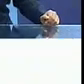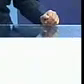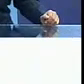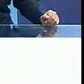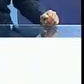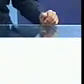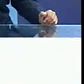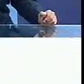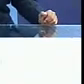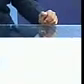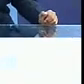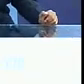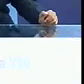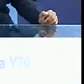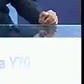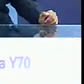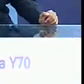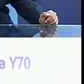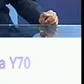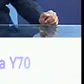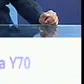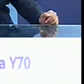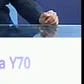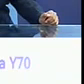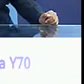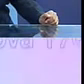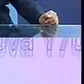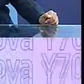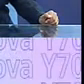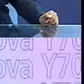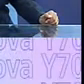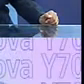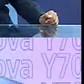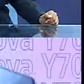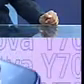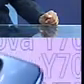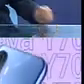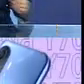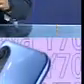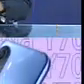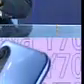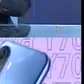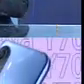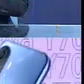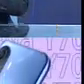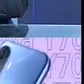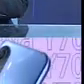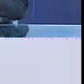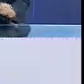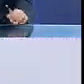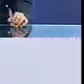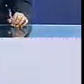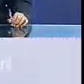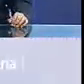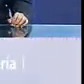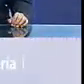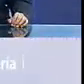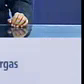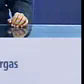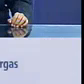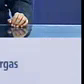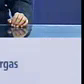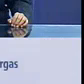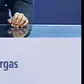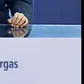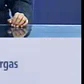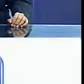¿Quieres todo en un mismo smartphone? Si buscas alto rendimiento, batería de larga duración, carga súper rápida y alto nivel en